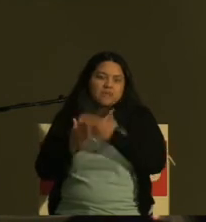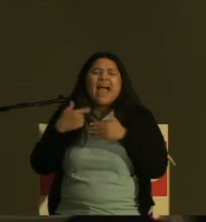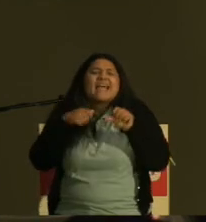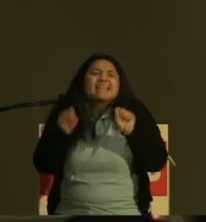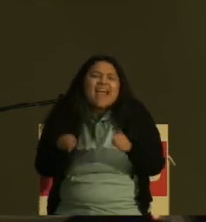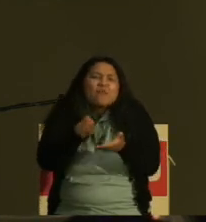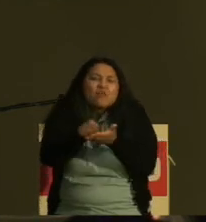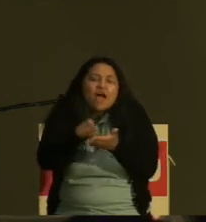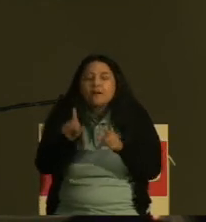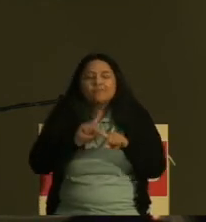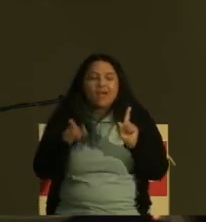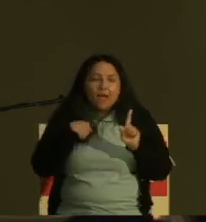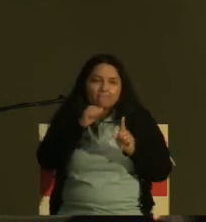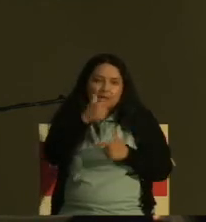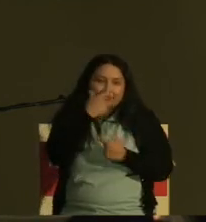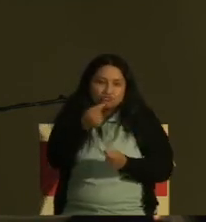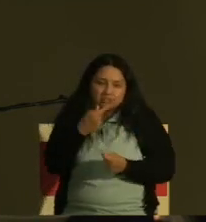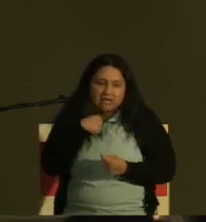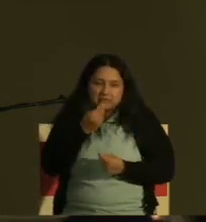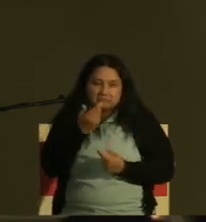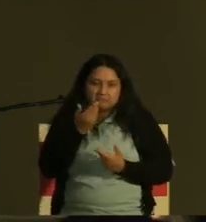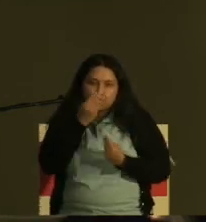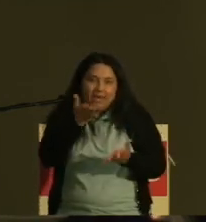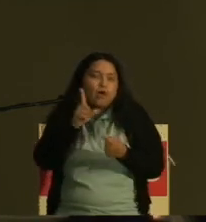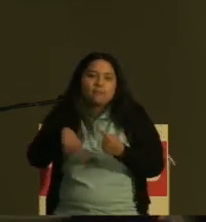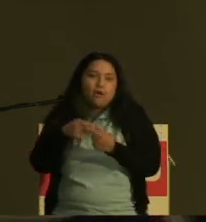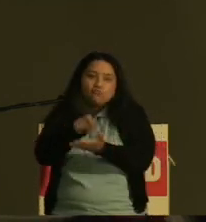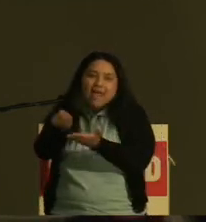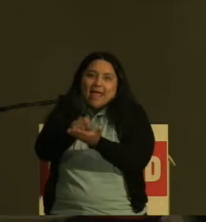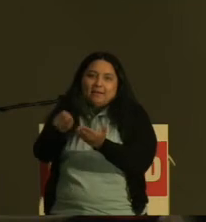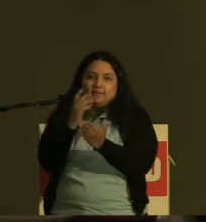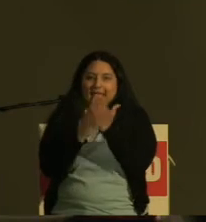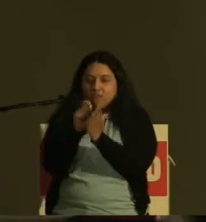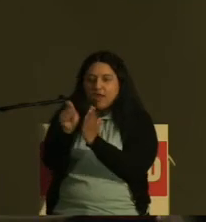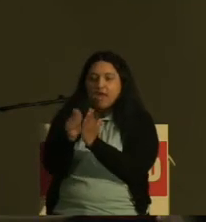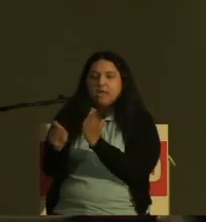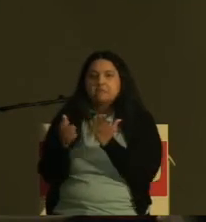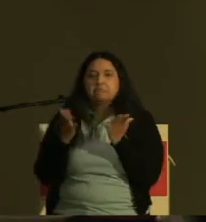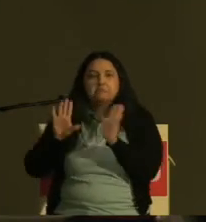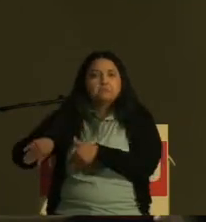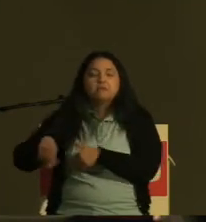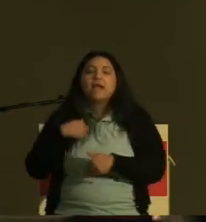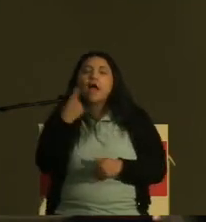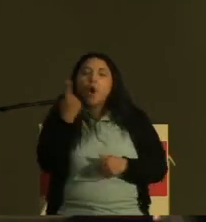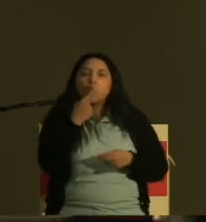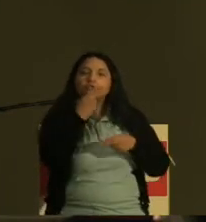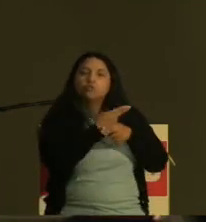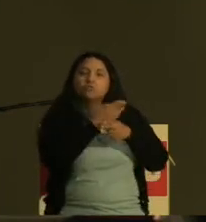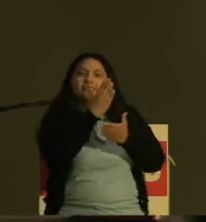puedo, no me interesa, o sea, no le doy importancia a esa escritura, ¿no? O sea, no volvería a leerlo. Entonces, siempre tiene que haber un